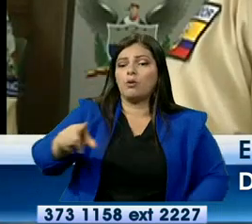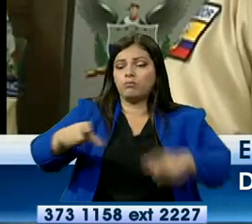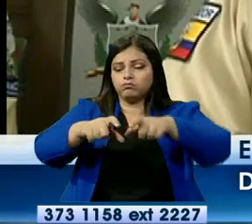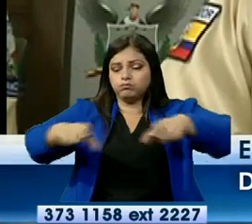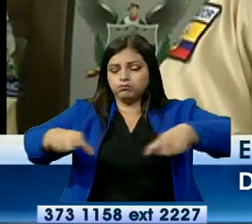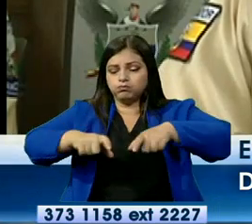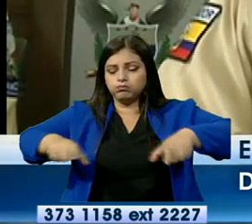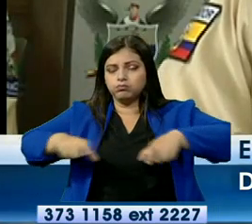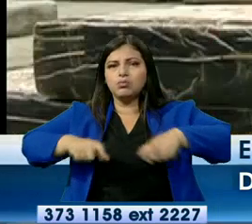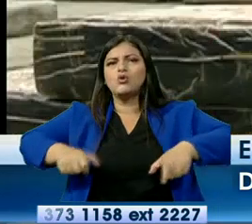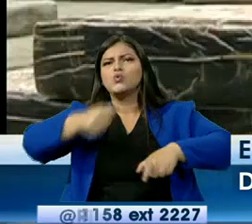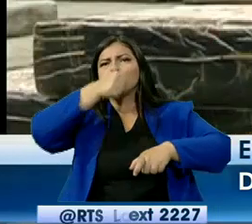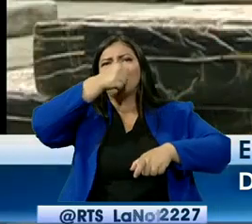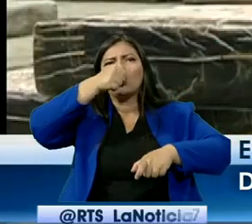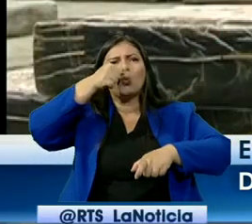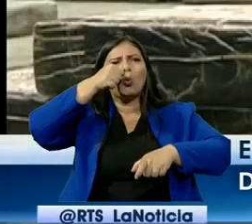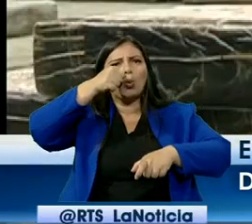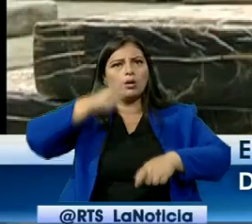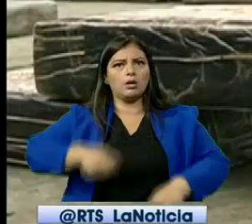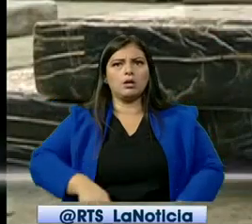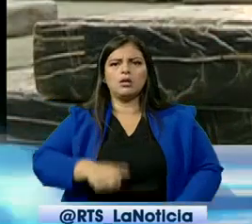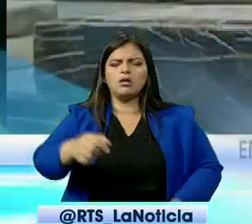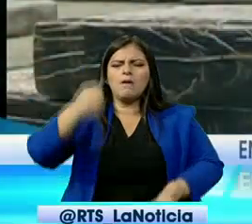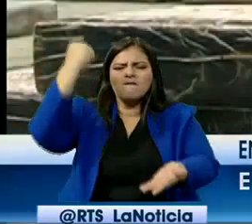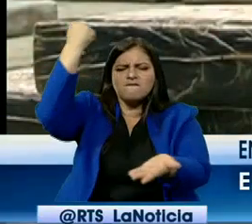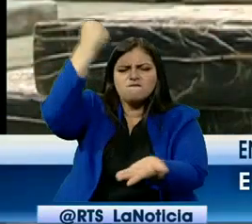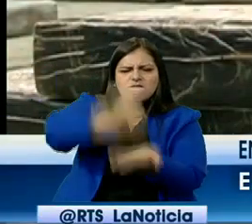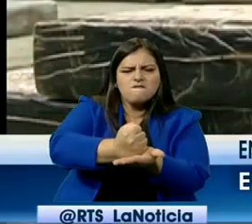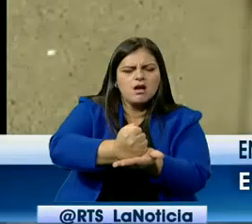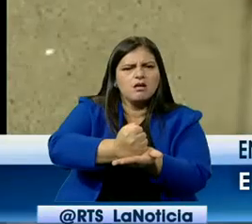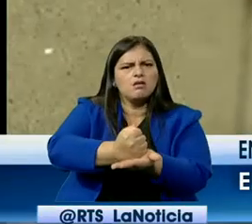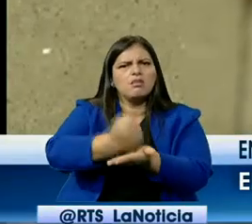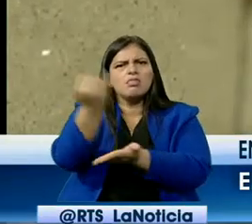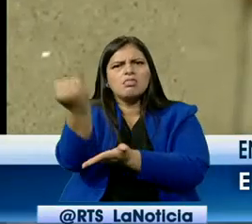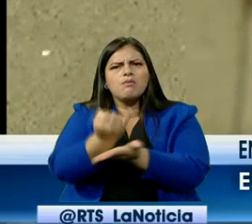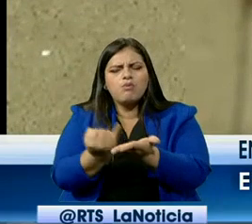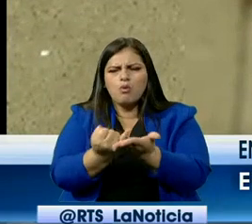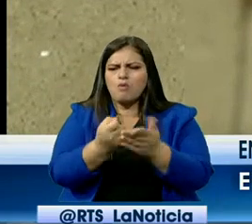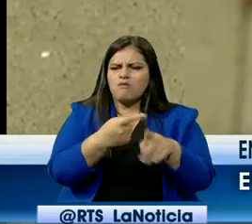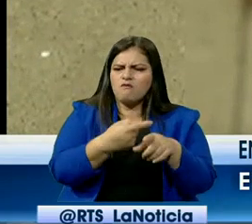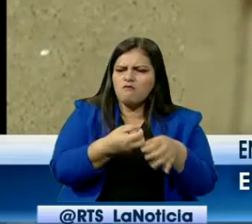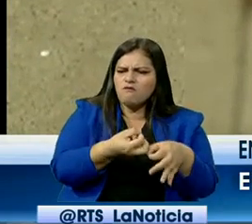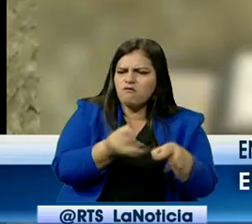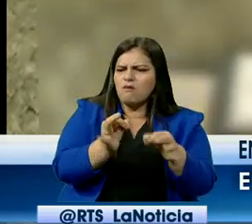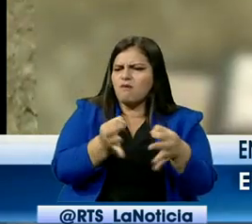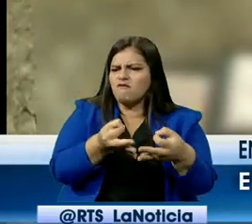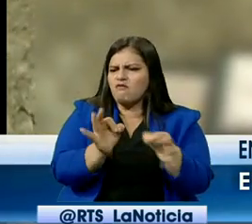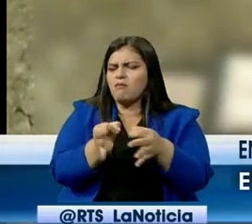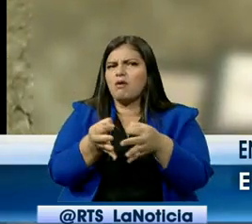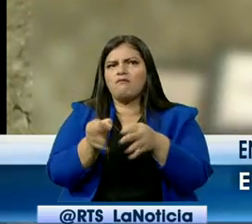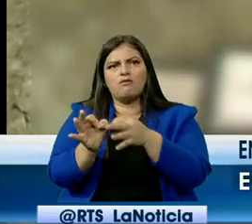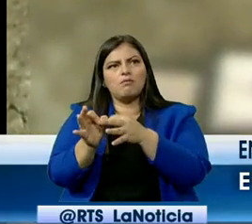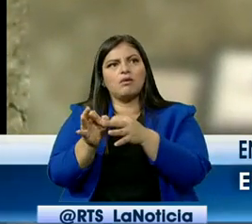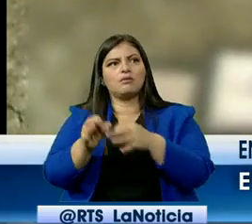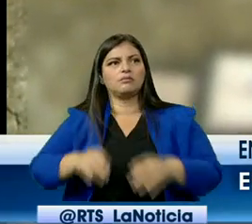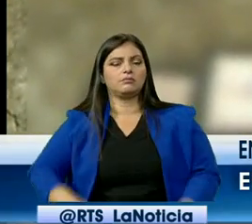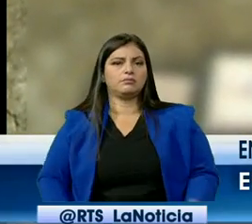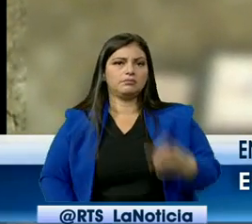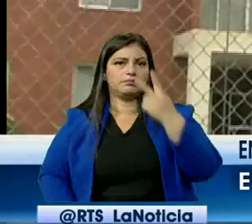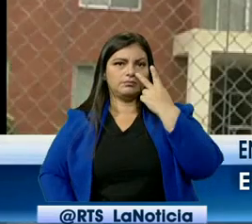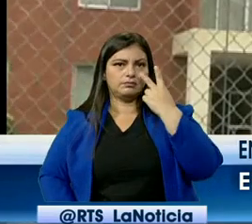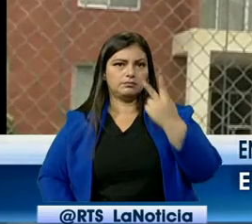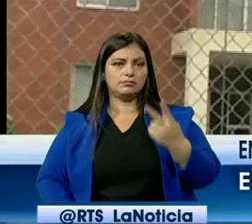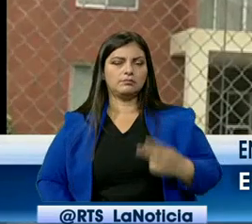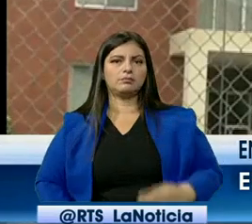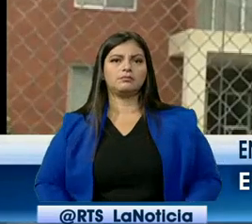logotipos diferentes. Era la tercera carga ilegal que narcos pretendían enviar por la misma ruta. En lo que va del año, cada una con